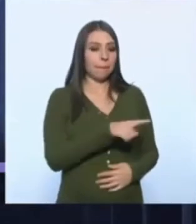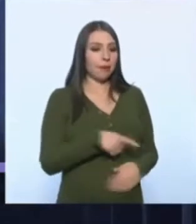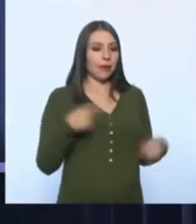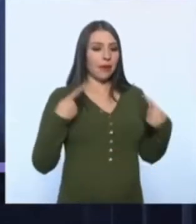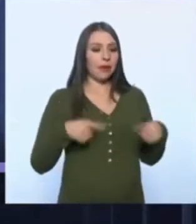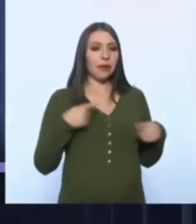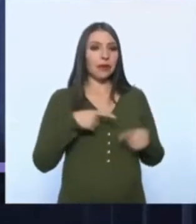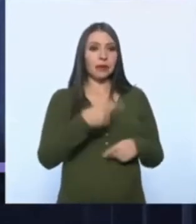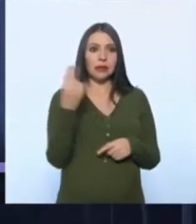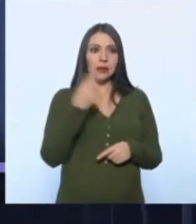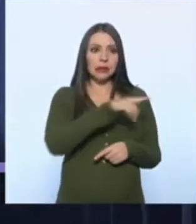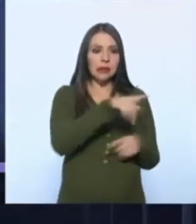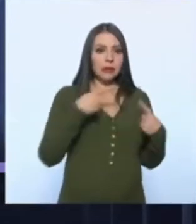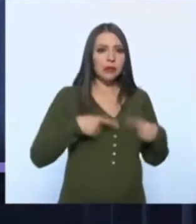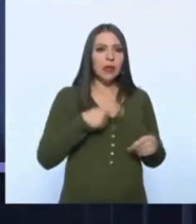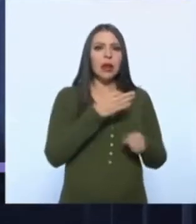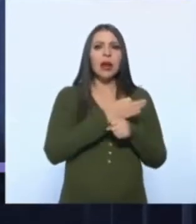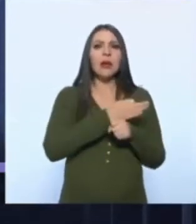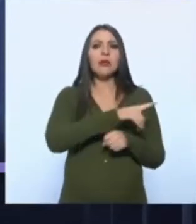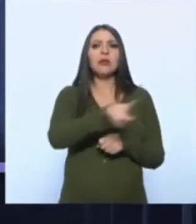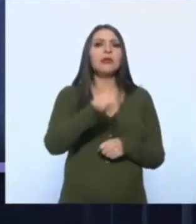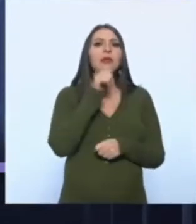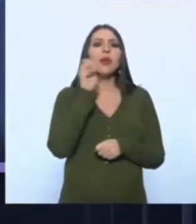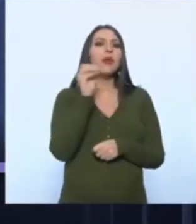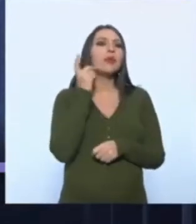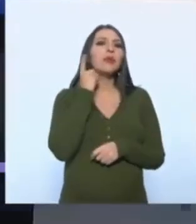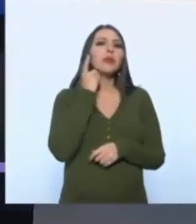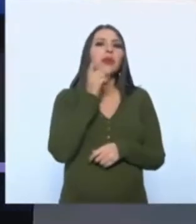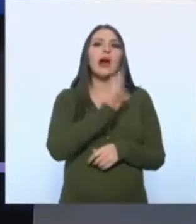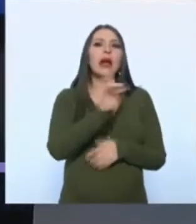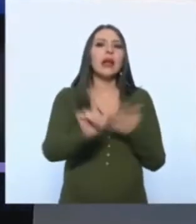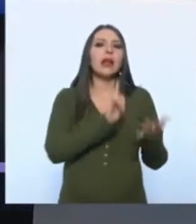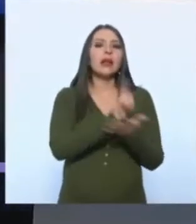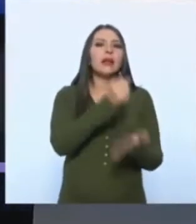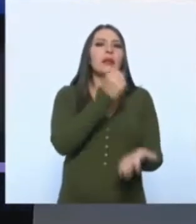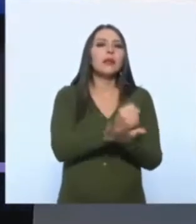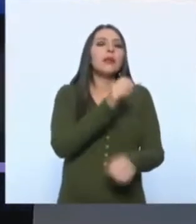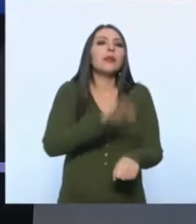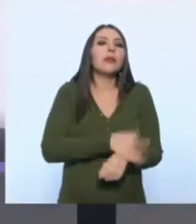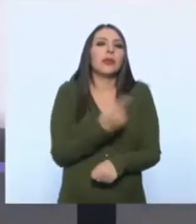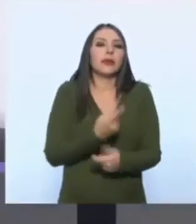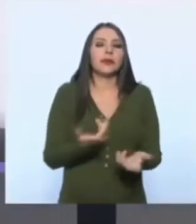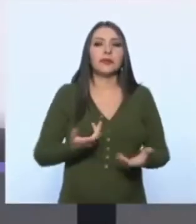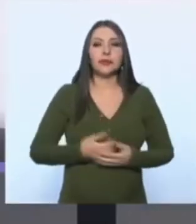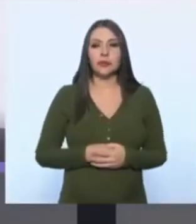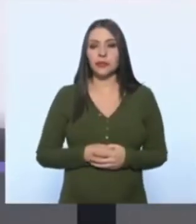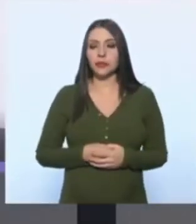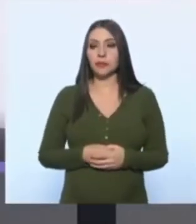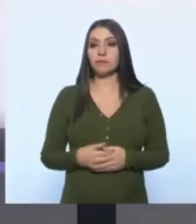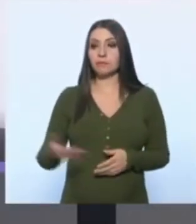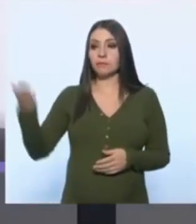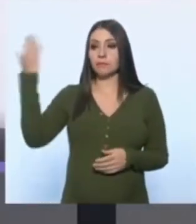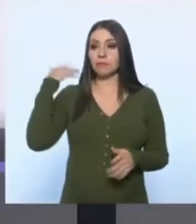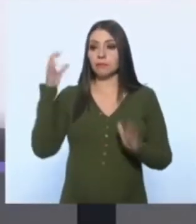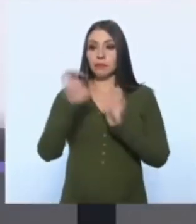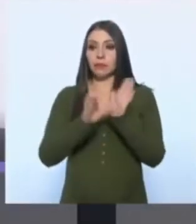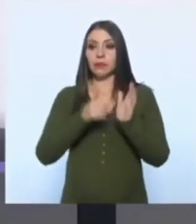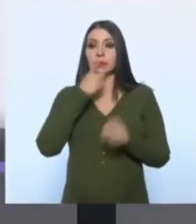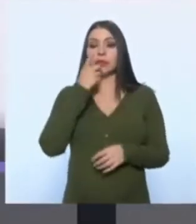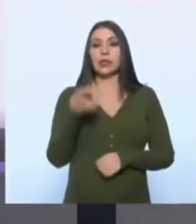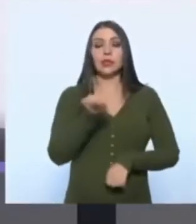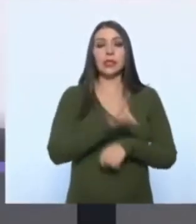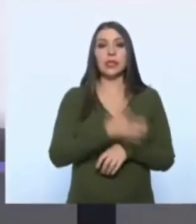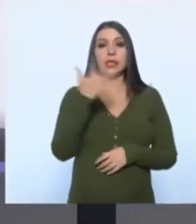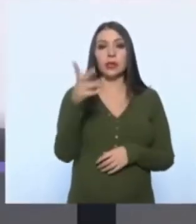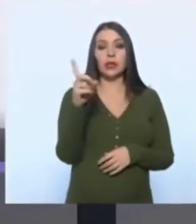han aprobado esa iniciativa de ley? Porque, bueno, la Constitución marcaba que el 5 de diciembre tenía que estar aprobada. De